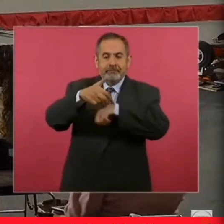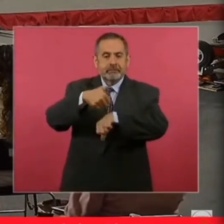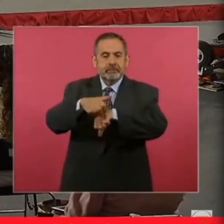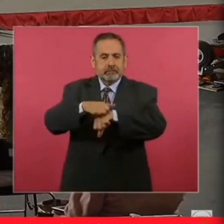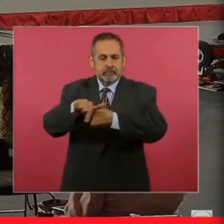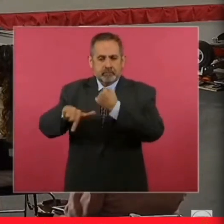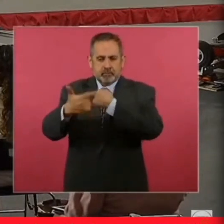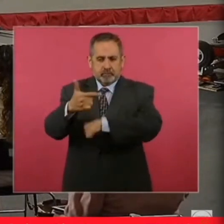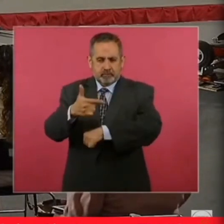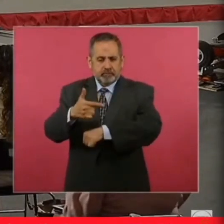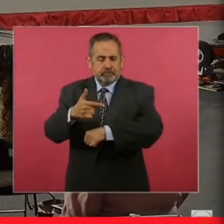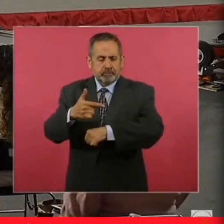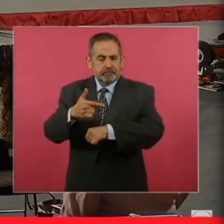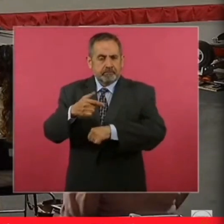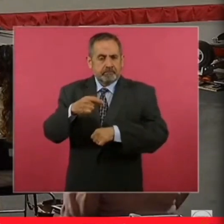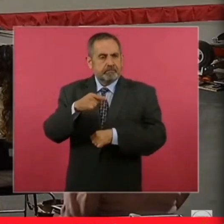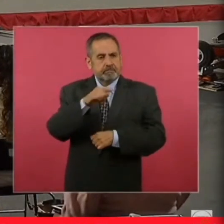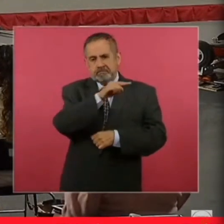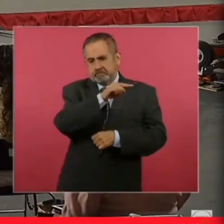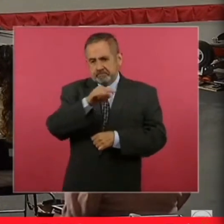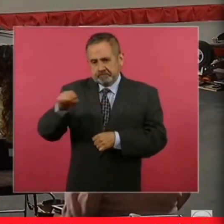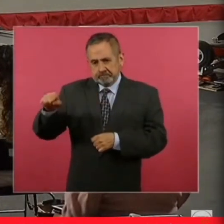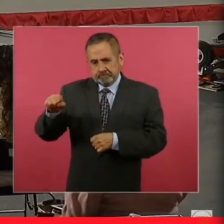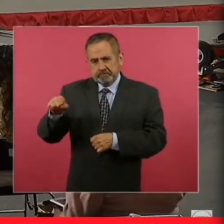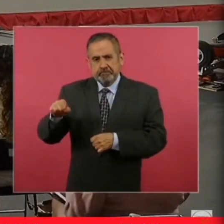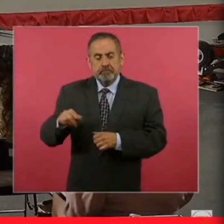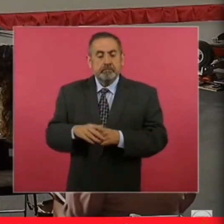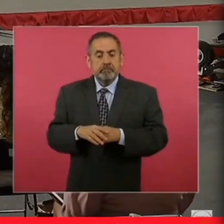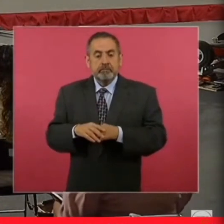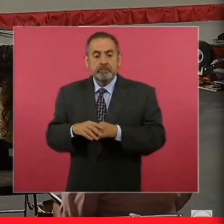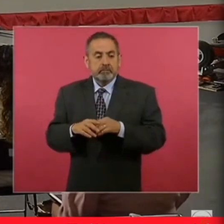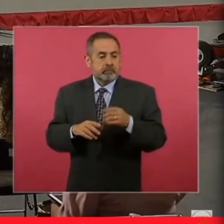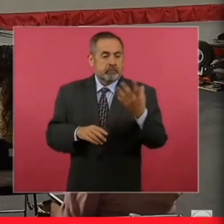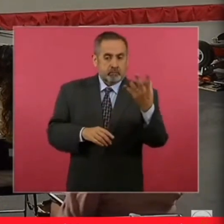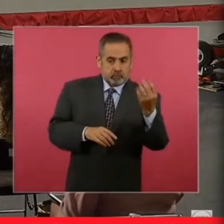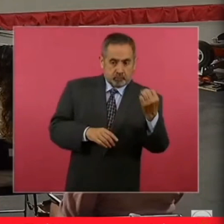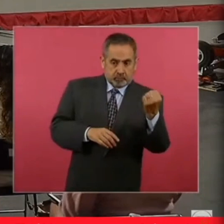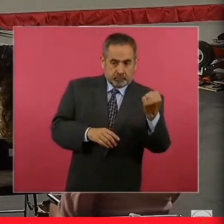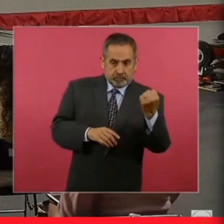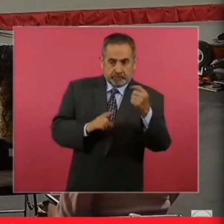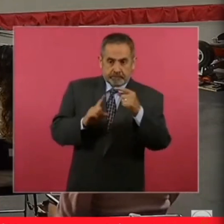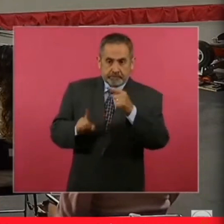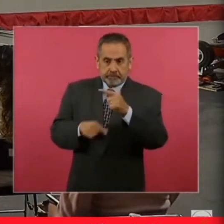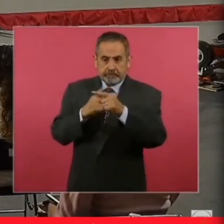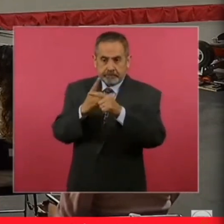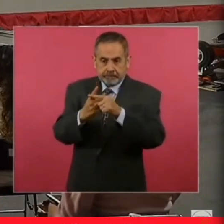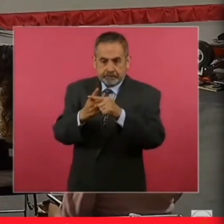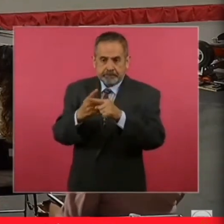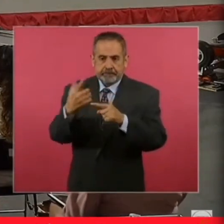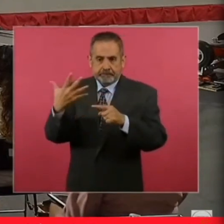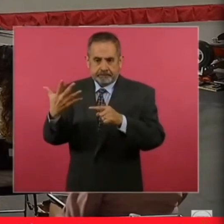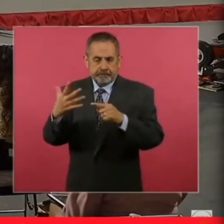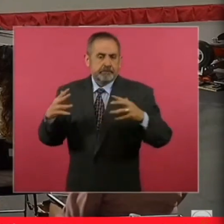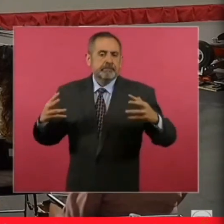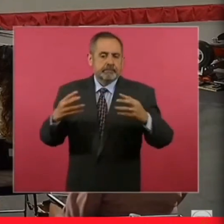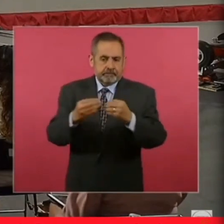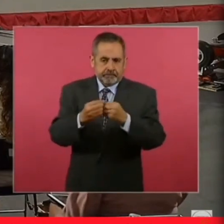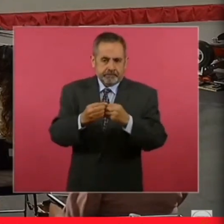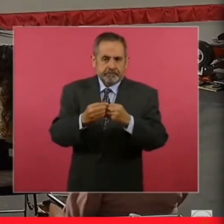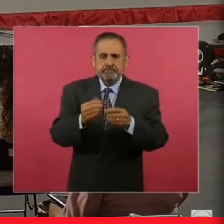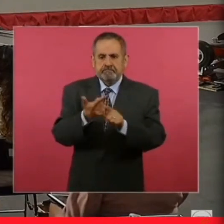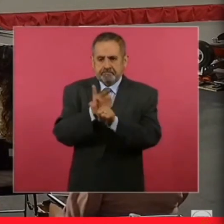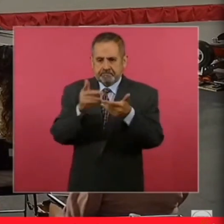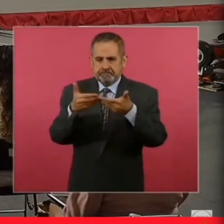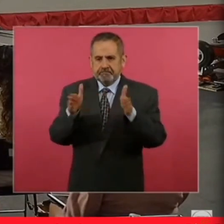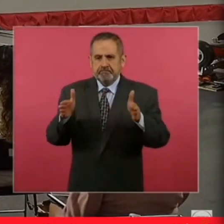12 del metro. Se suma a las 9 que estaban ya puestas en operación del